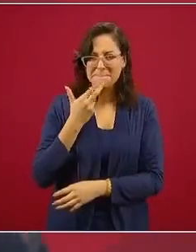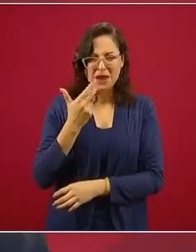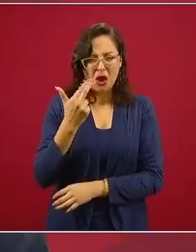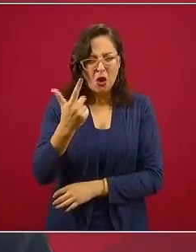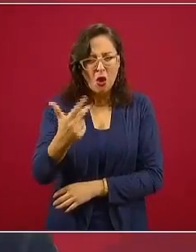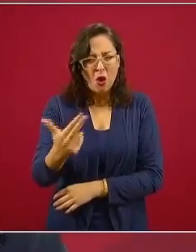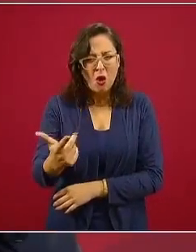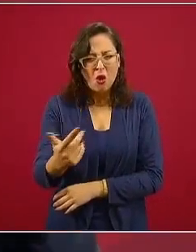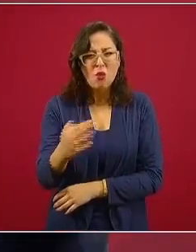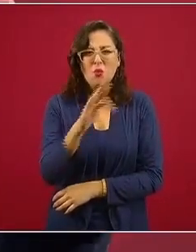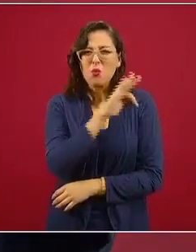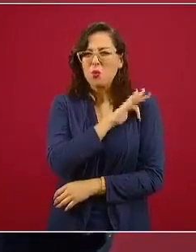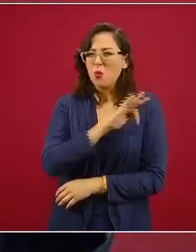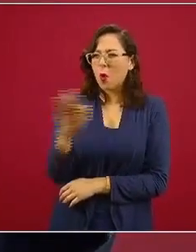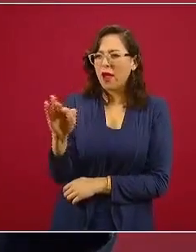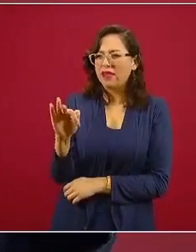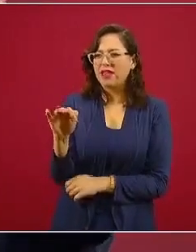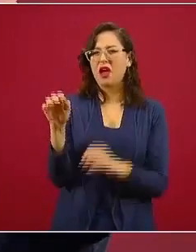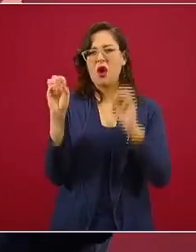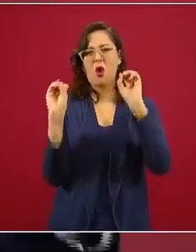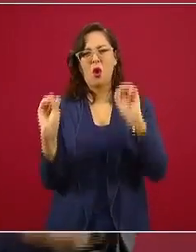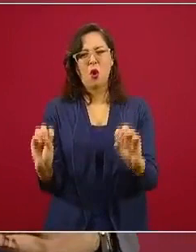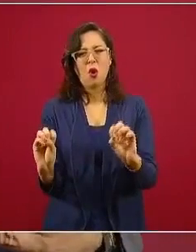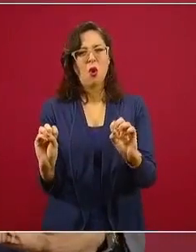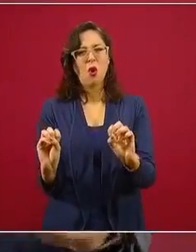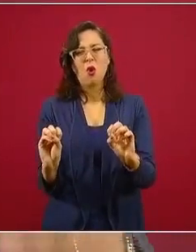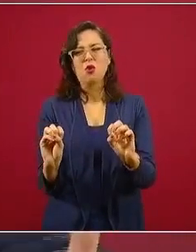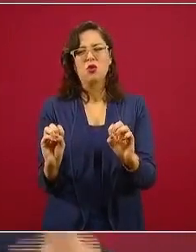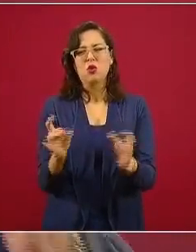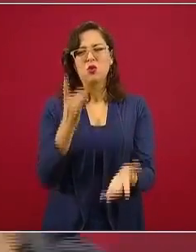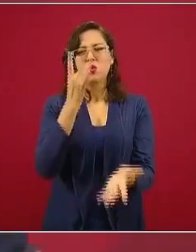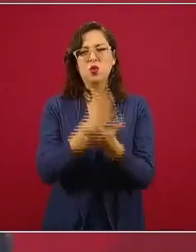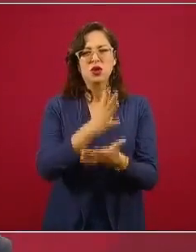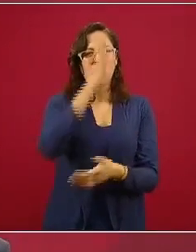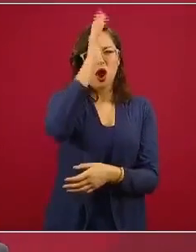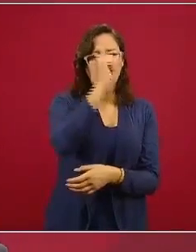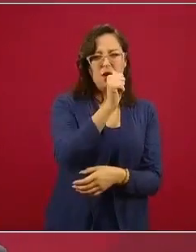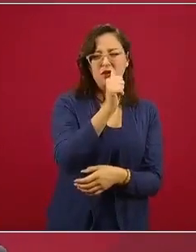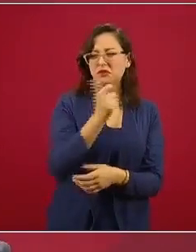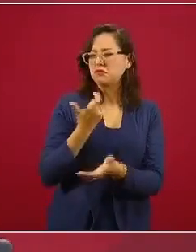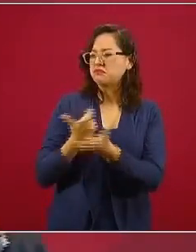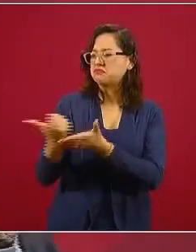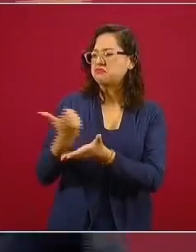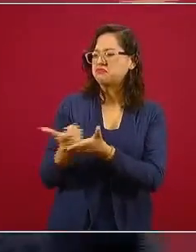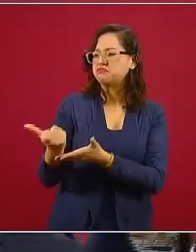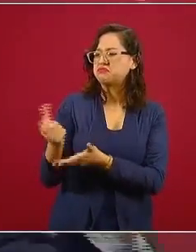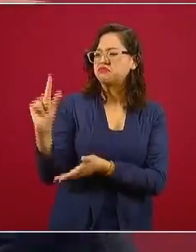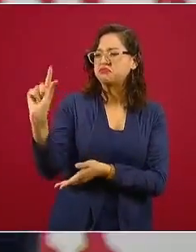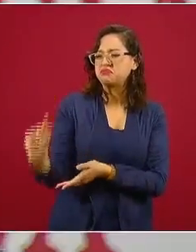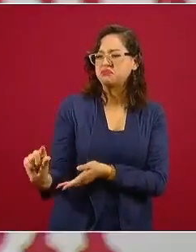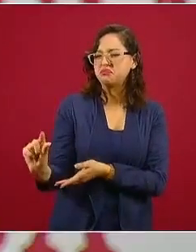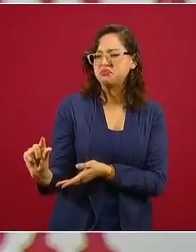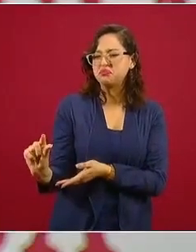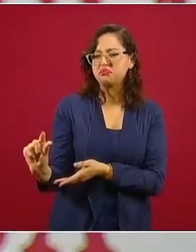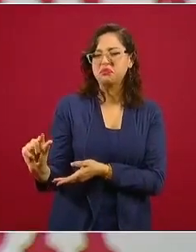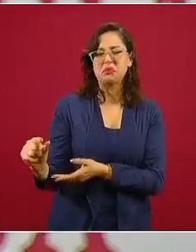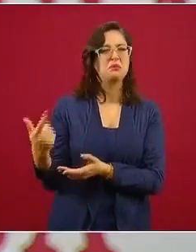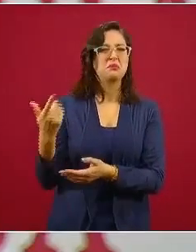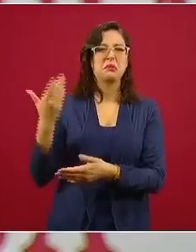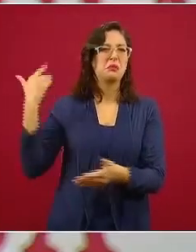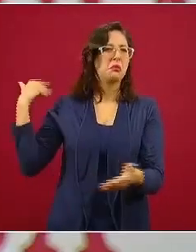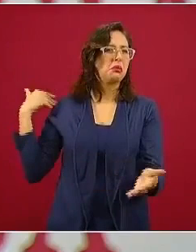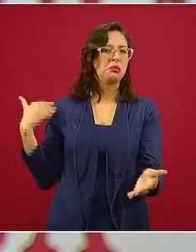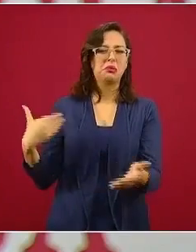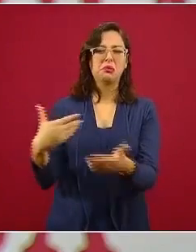¿O el tratado va a seguir siendo fundamentado en bajos salarios, como pasó los últimos años, en su primera etapa de este tratado?